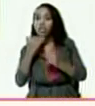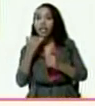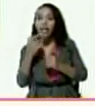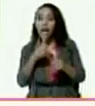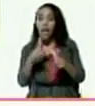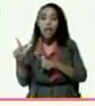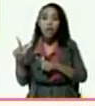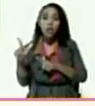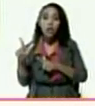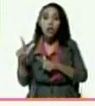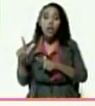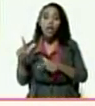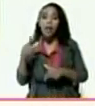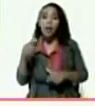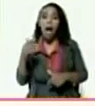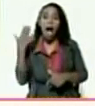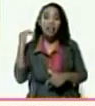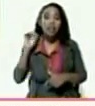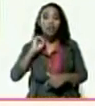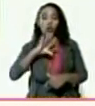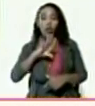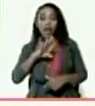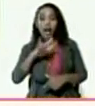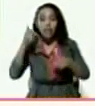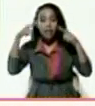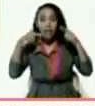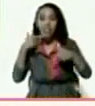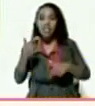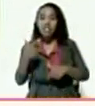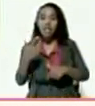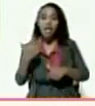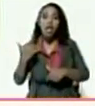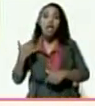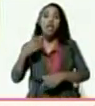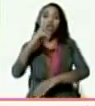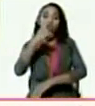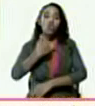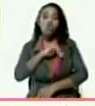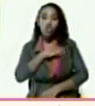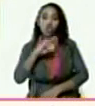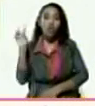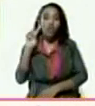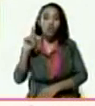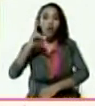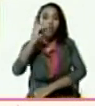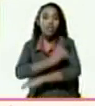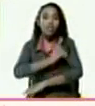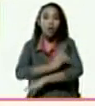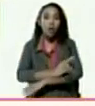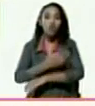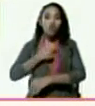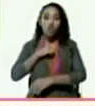Chávez, somos disciplinaditos, bailamos al son que ellos quieran,